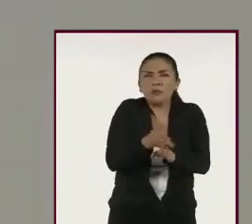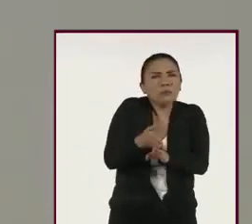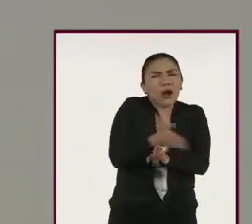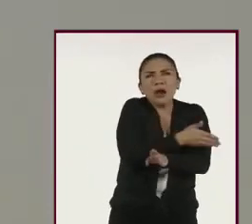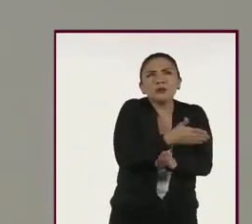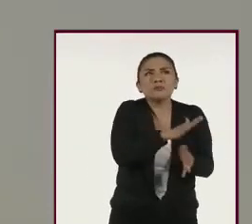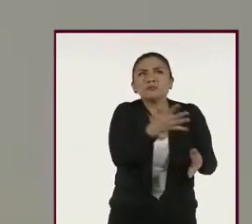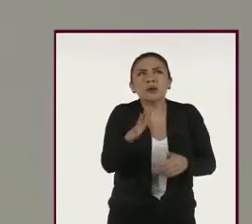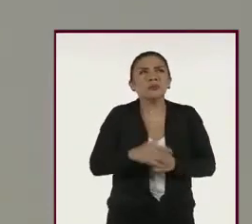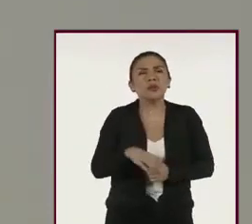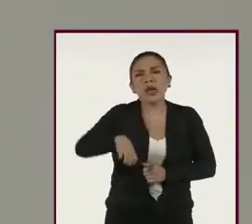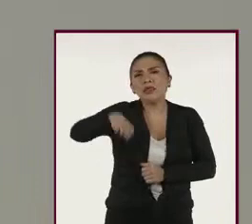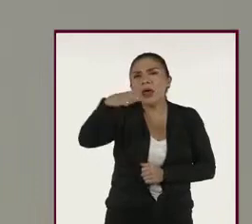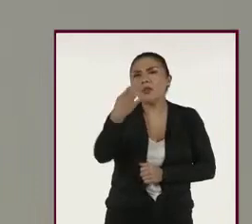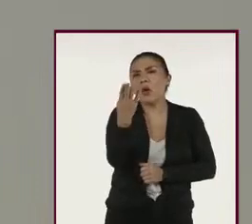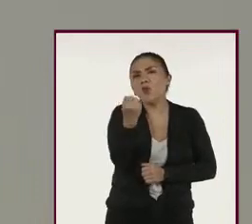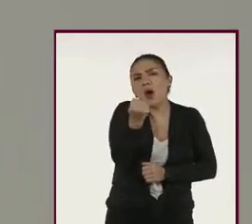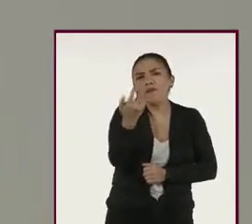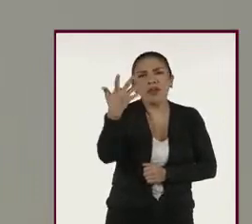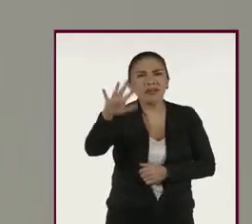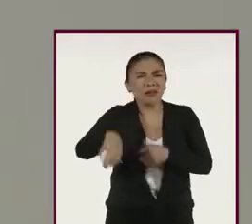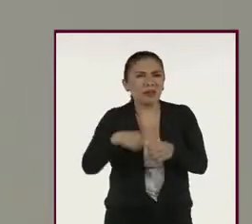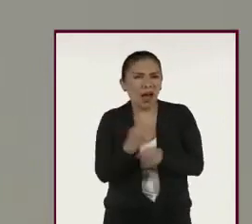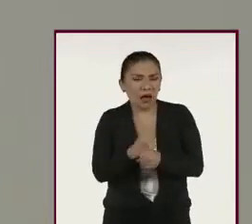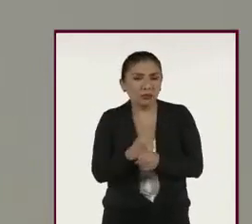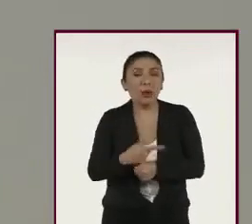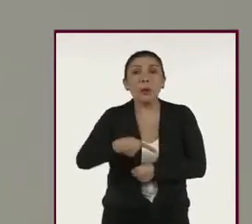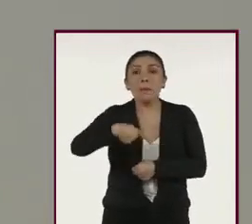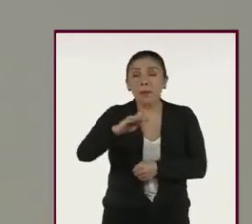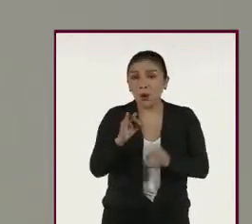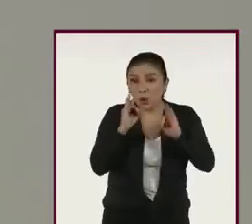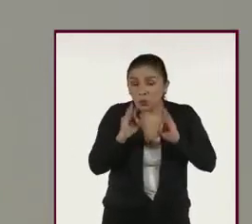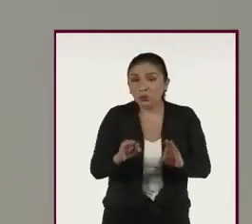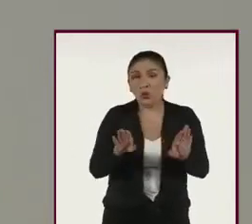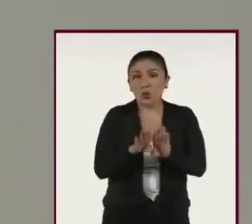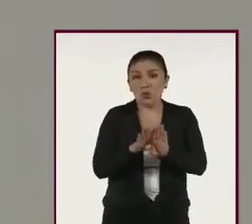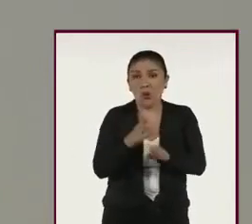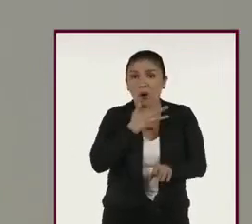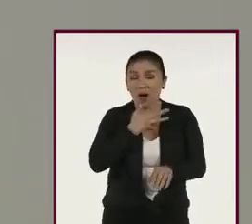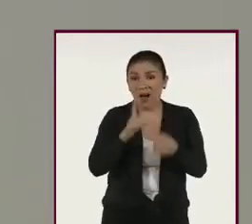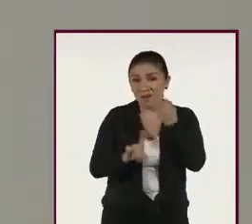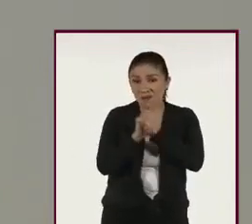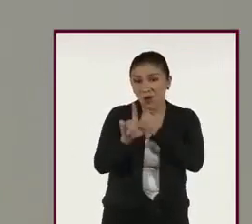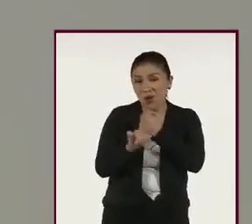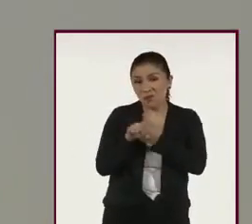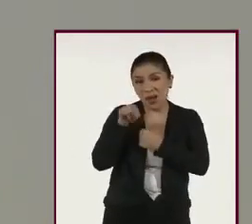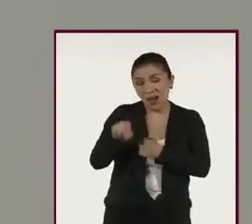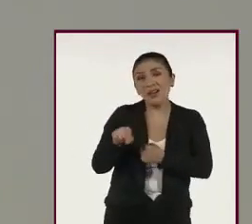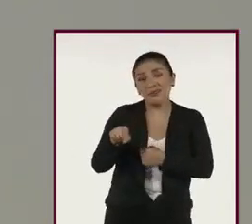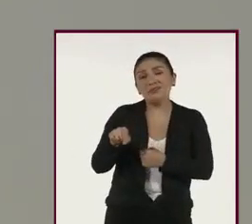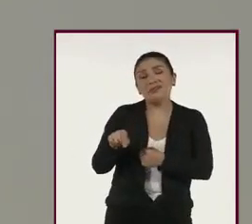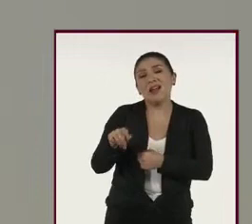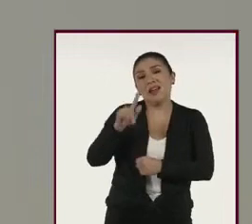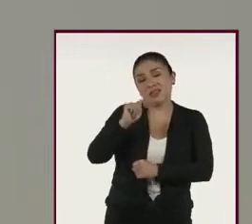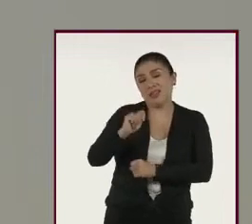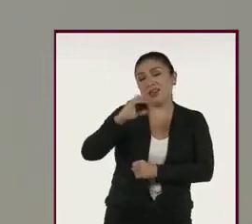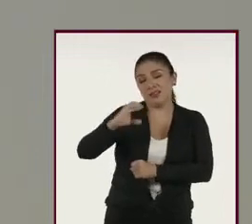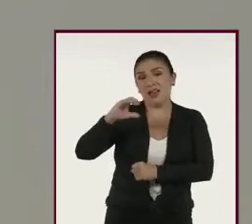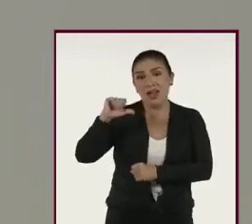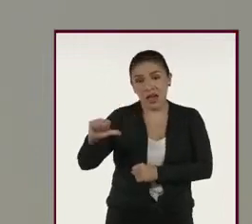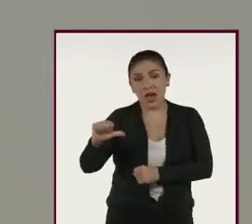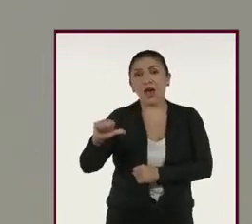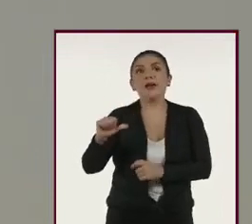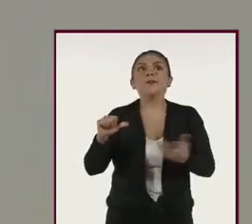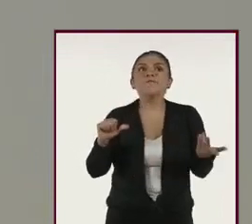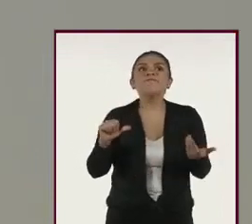menos a los 9, 10 años, pero para poder presentarse este tipo de trastornos de conducta alimentaria, lo